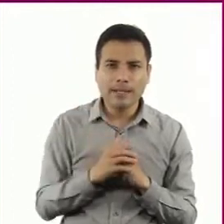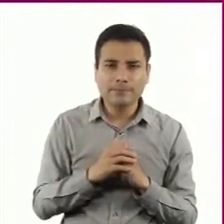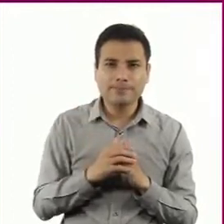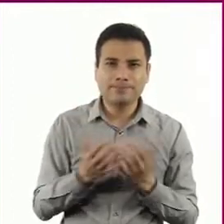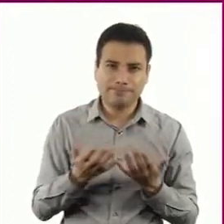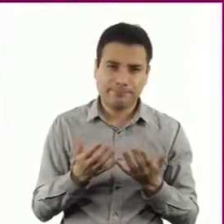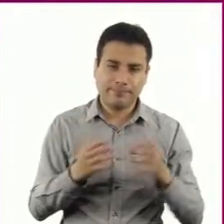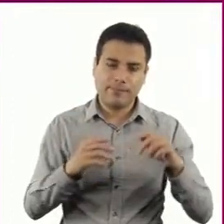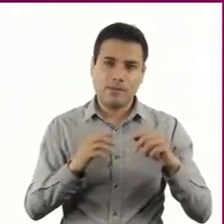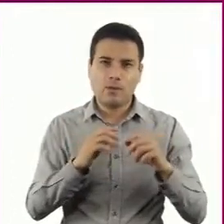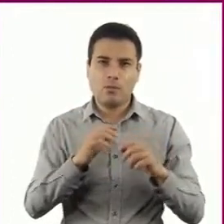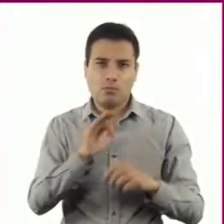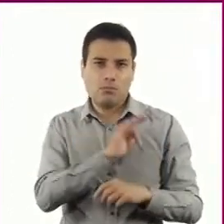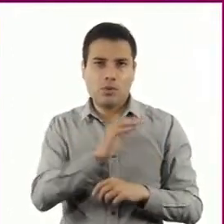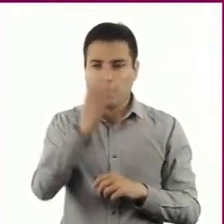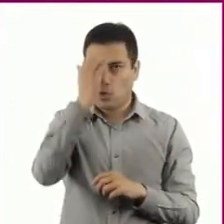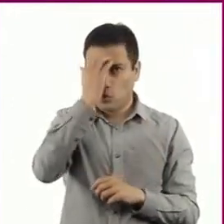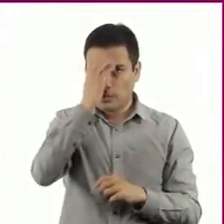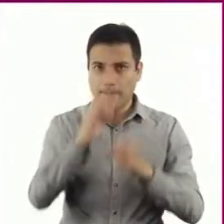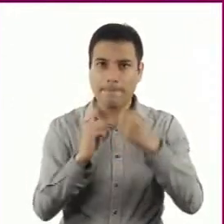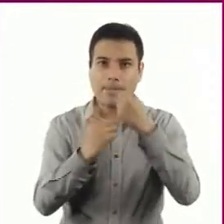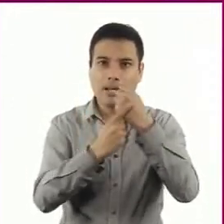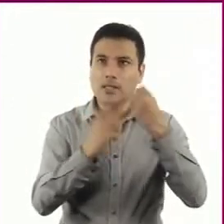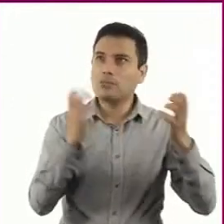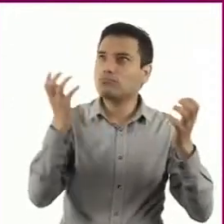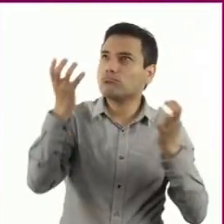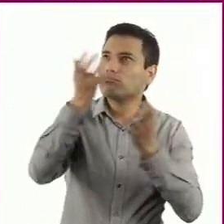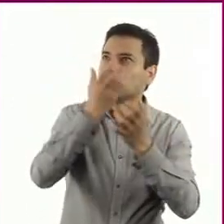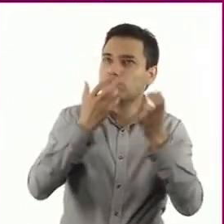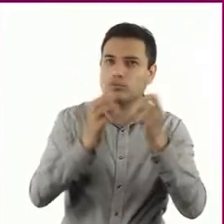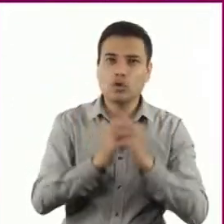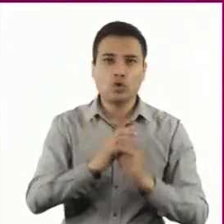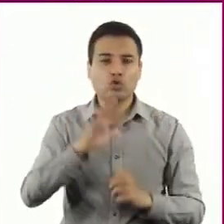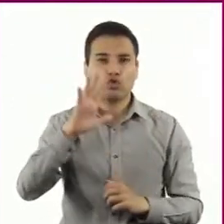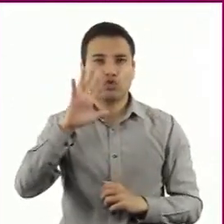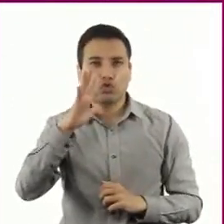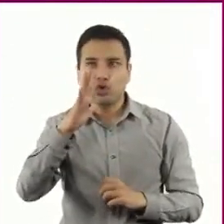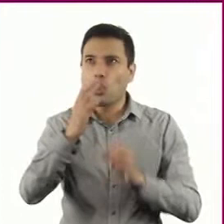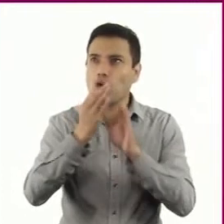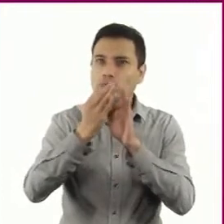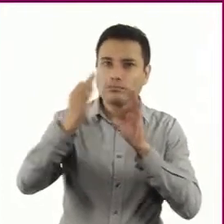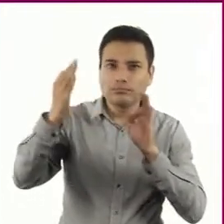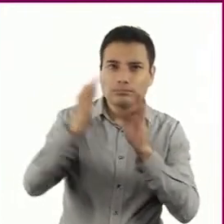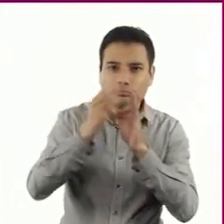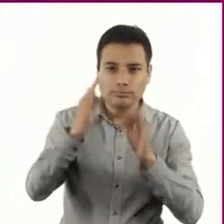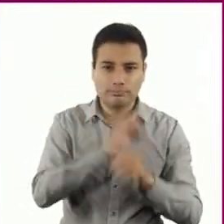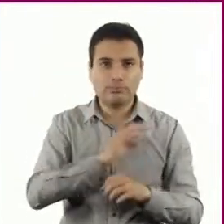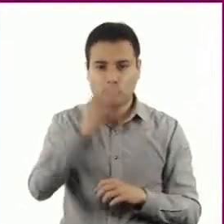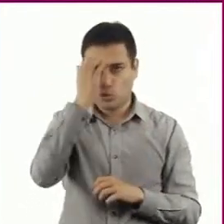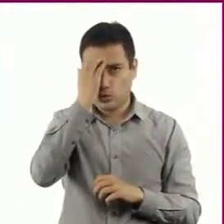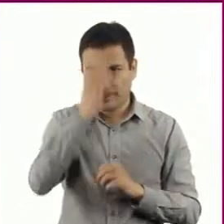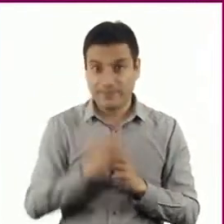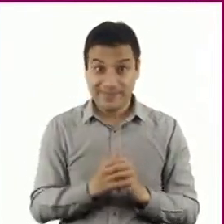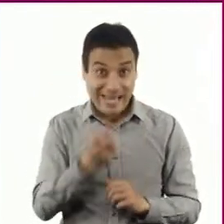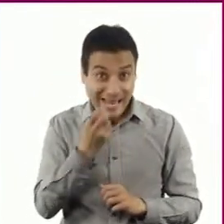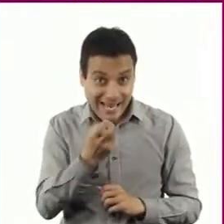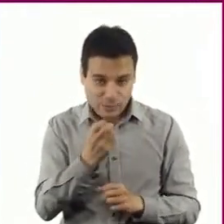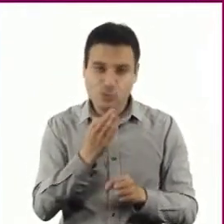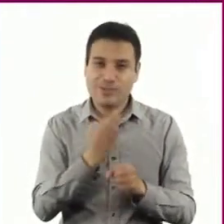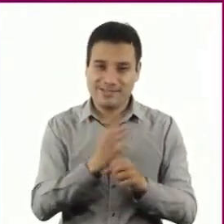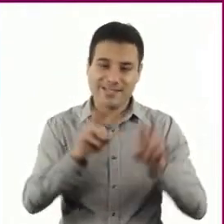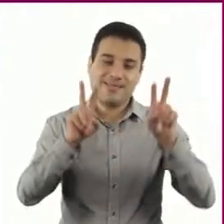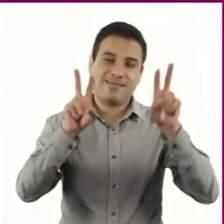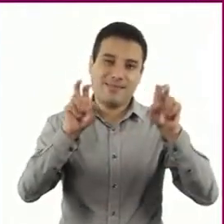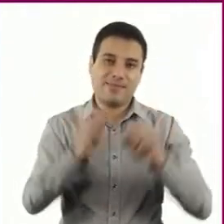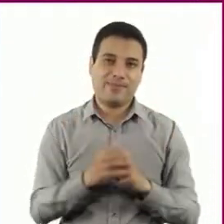distancia entre los planetas y también su distancia al Sol. Lo anterior nos lleva al tema de estudio de esta sesión, que es